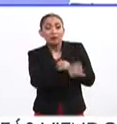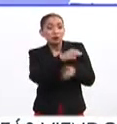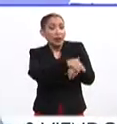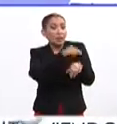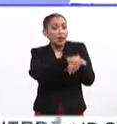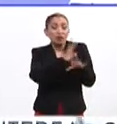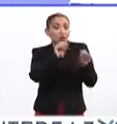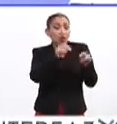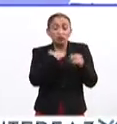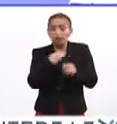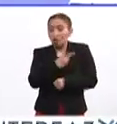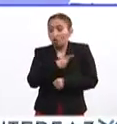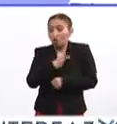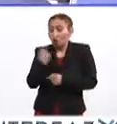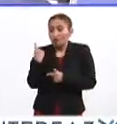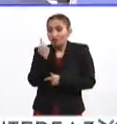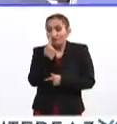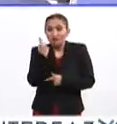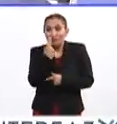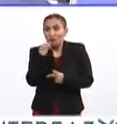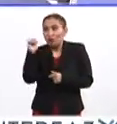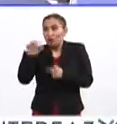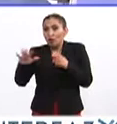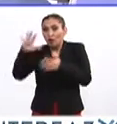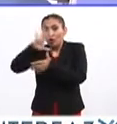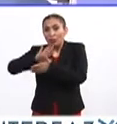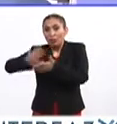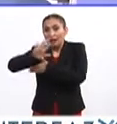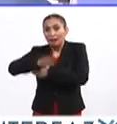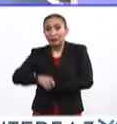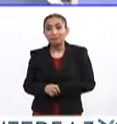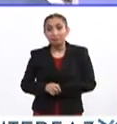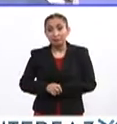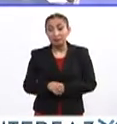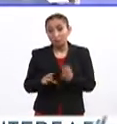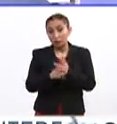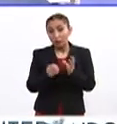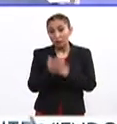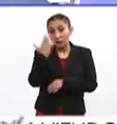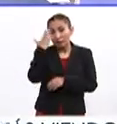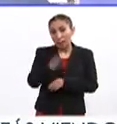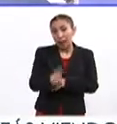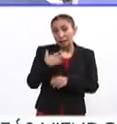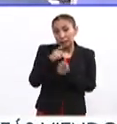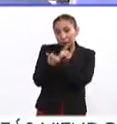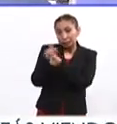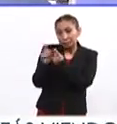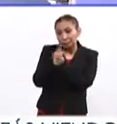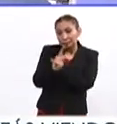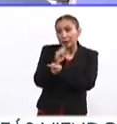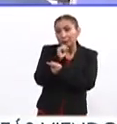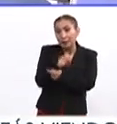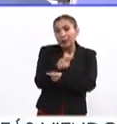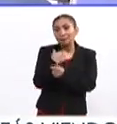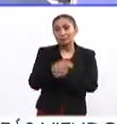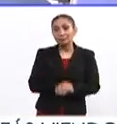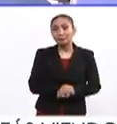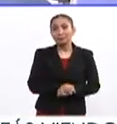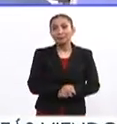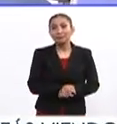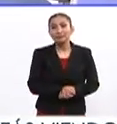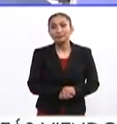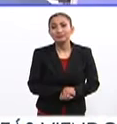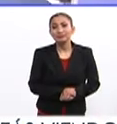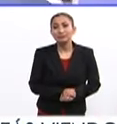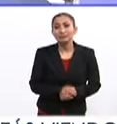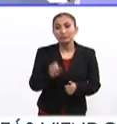tus amigos más íntimos, estás solo en otro continente, ¿no? Hay que hacer cosas nuevas, ¿no? Hay que saberse socializar, o sea, son aspectos académicos y